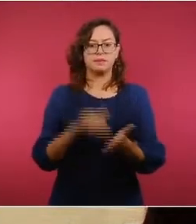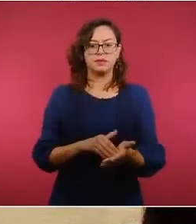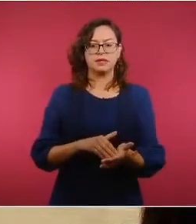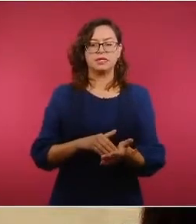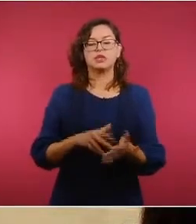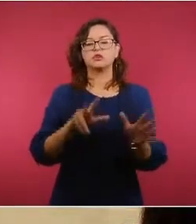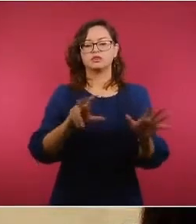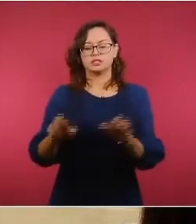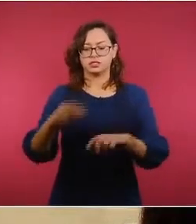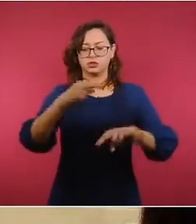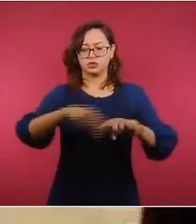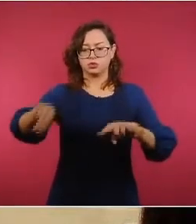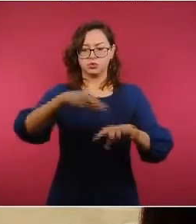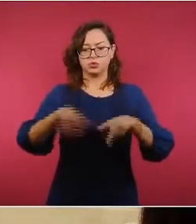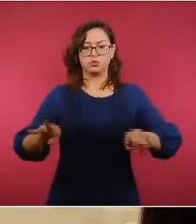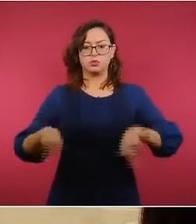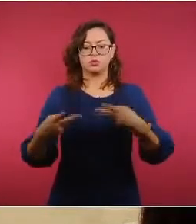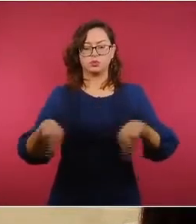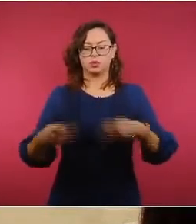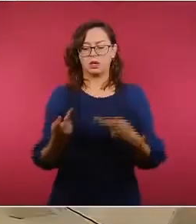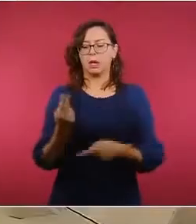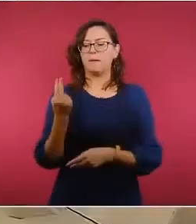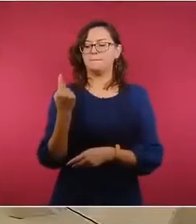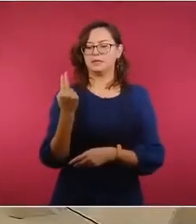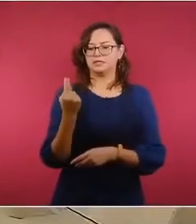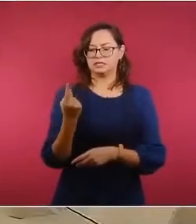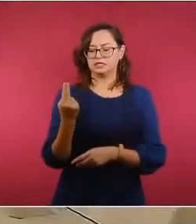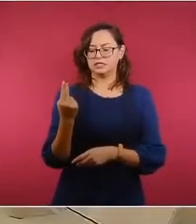1.530.800 cachitos, equivalentes al